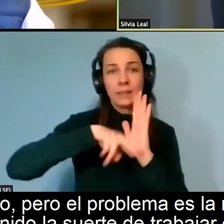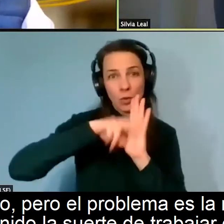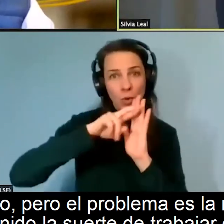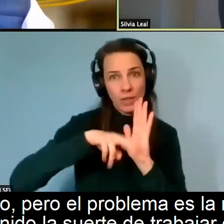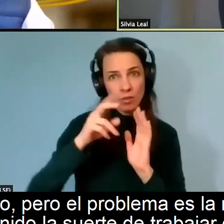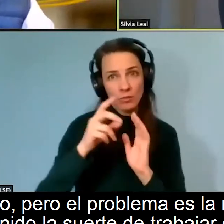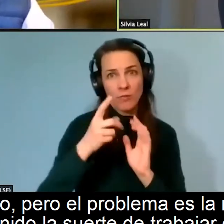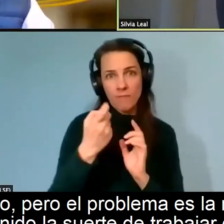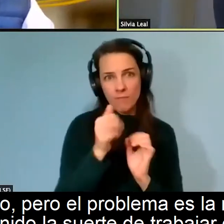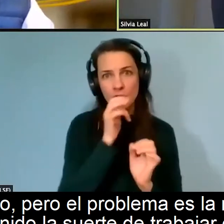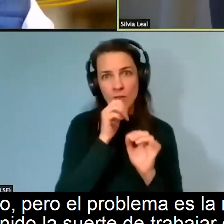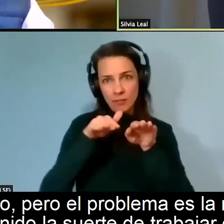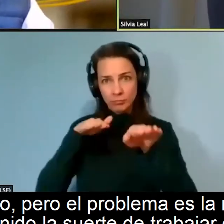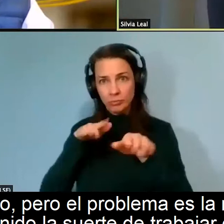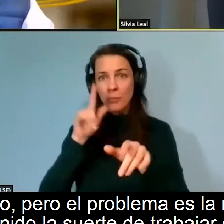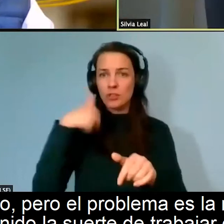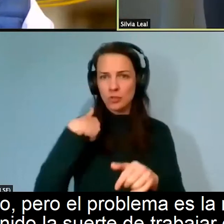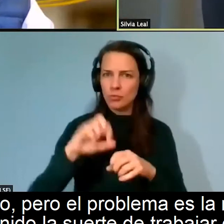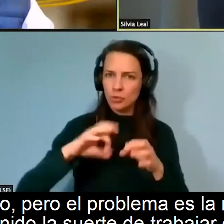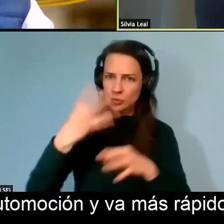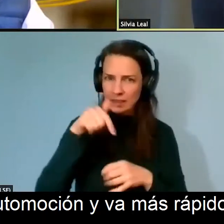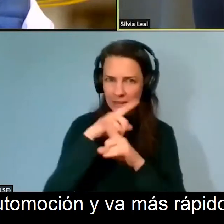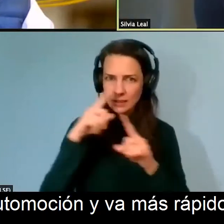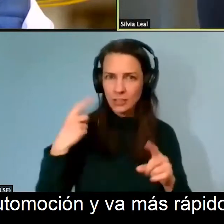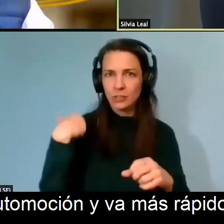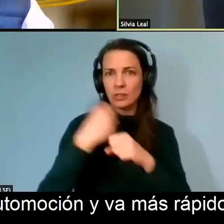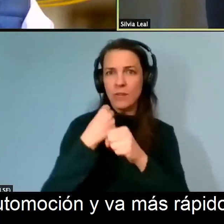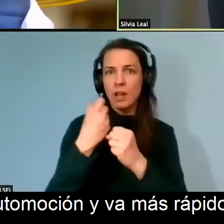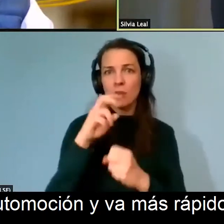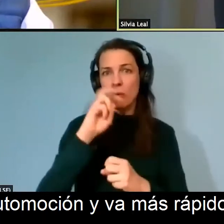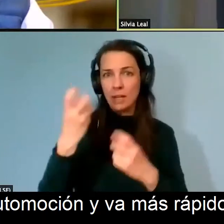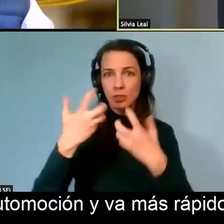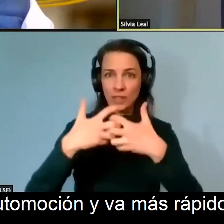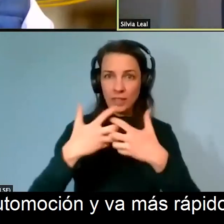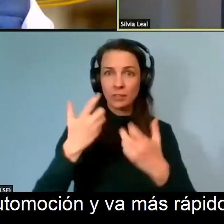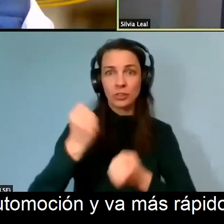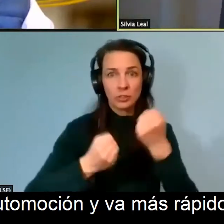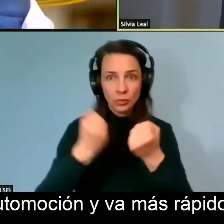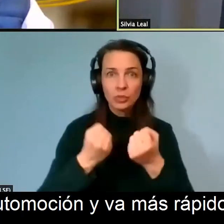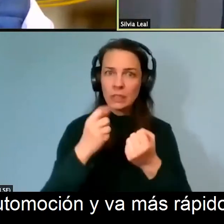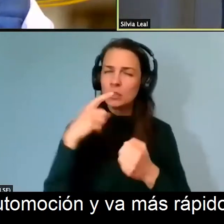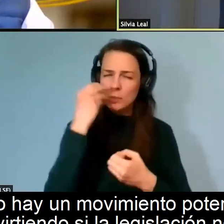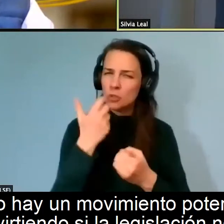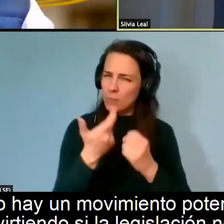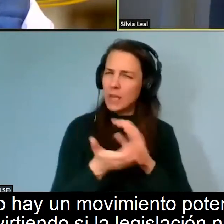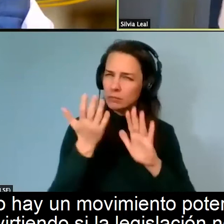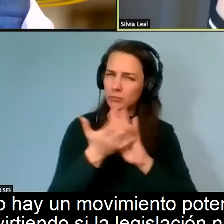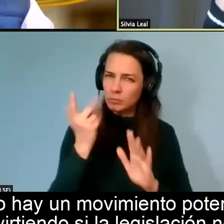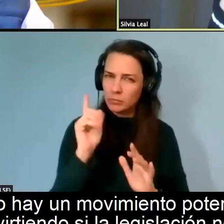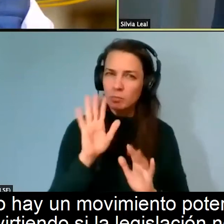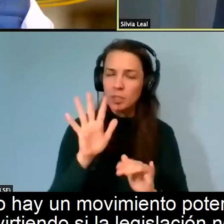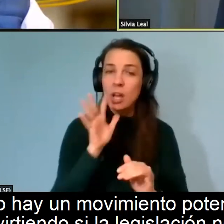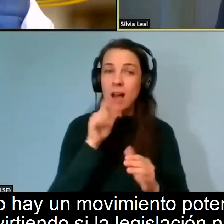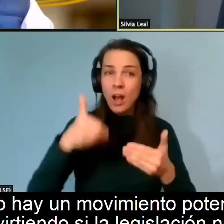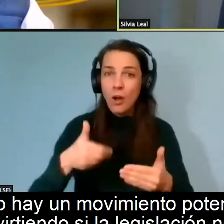Pero he tenido la suerte de trabajar este año con varios fabricantes de automoción y yo creo que va más rápido de lo que parece, pero que ahora